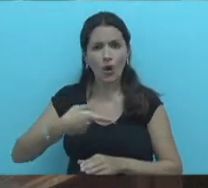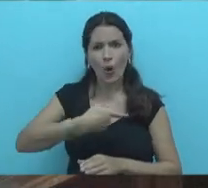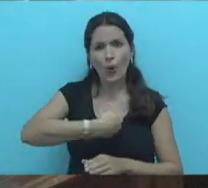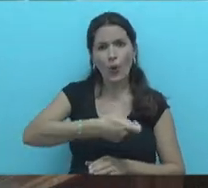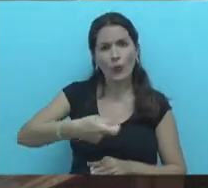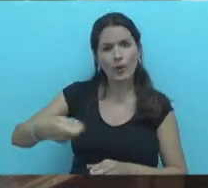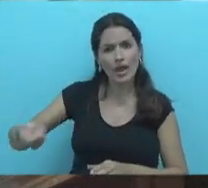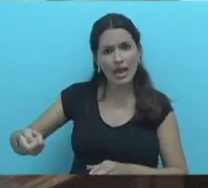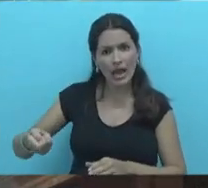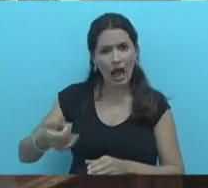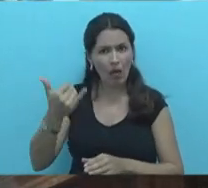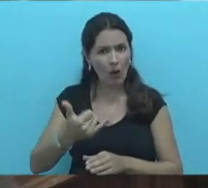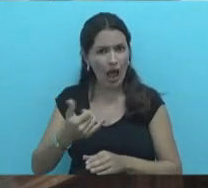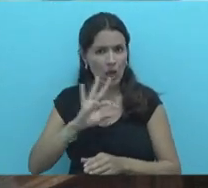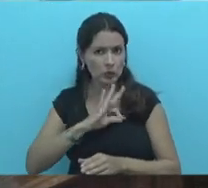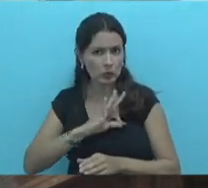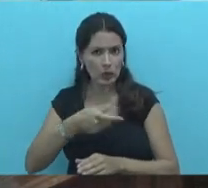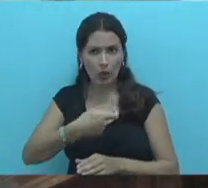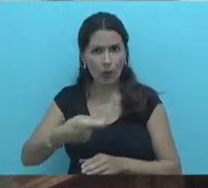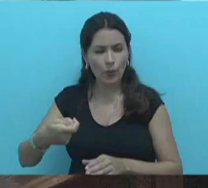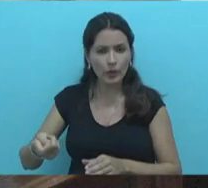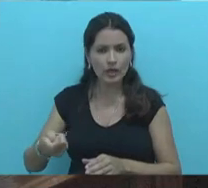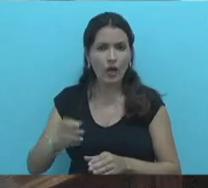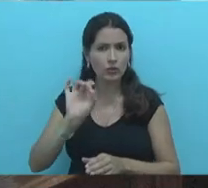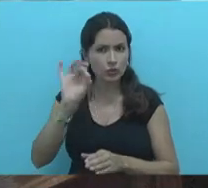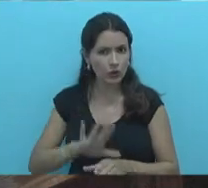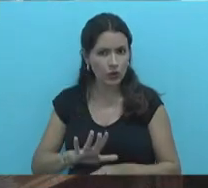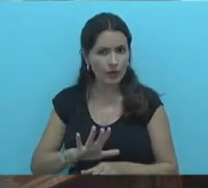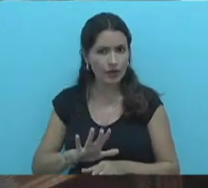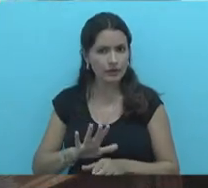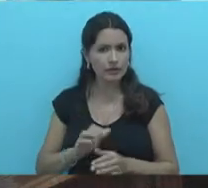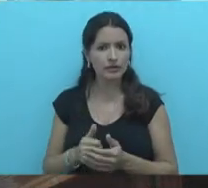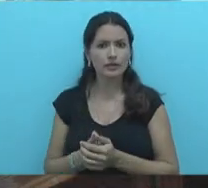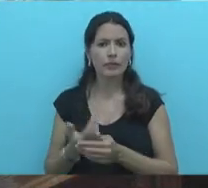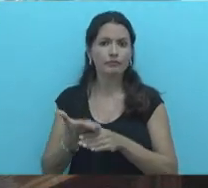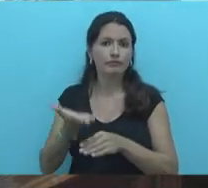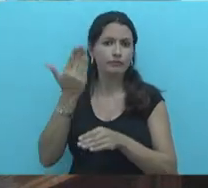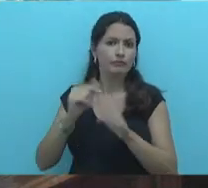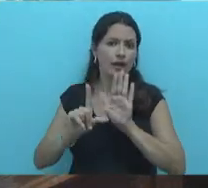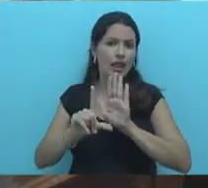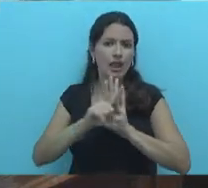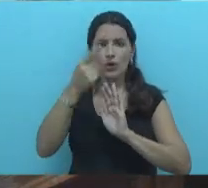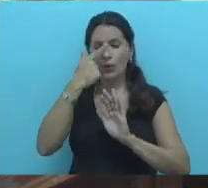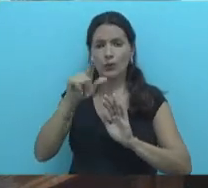y pensionados nacionales a través de la última ley que se aprobó, la